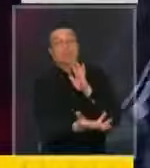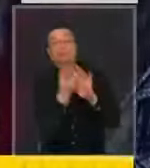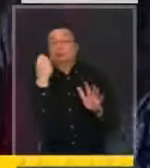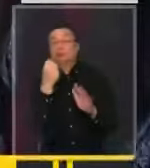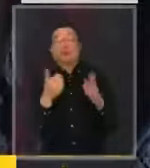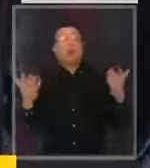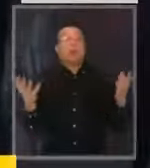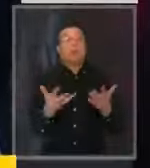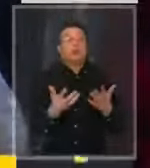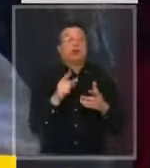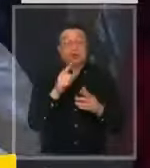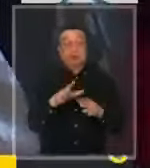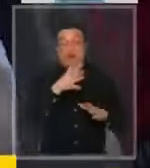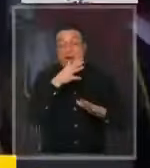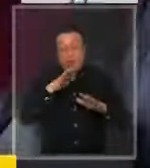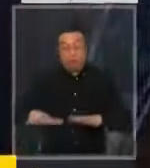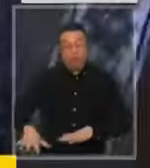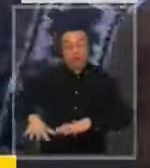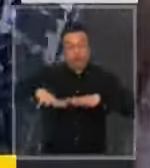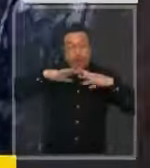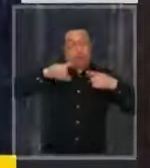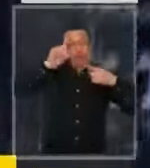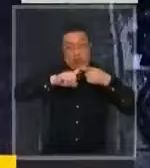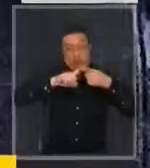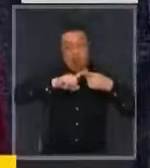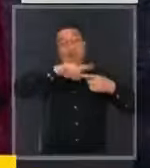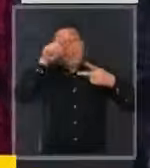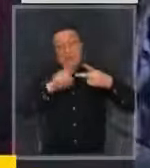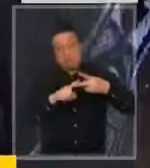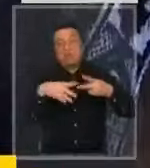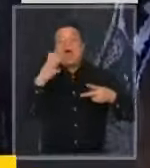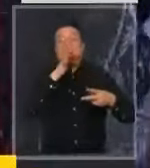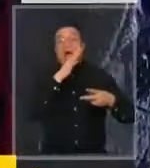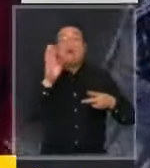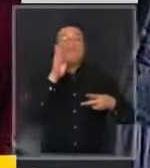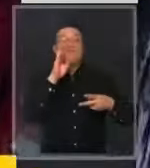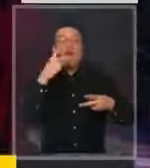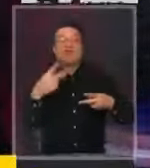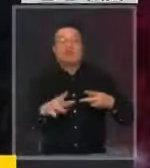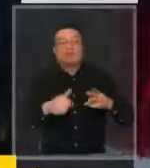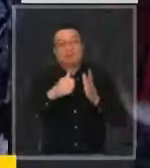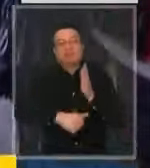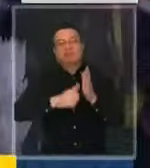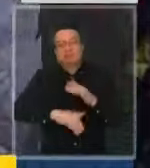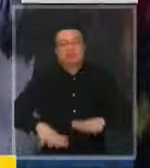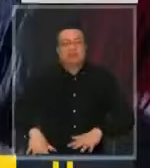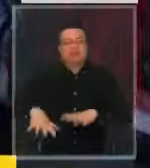además no solamente hay un anegamiento por aguas lluvias, sino que además hay aguas servidas. ¿Qué pasa en terreno?